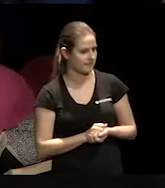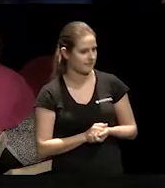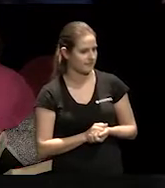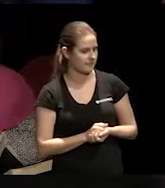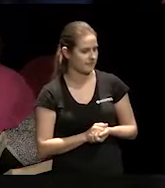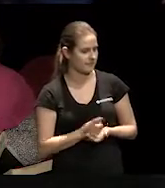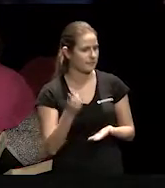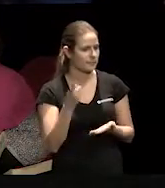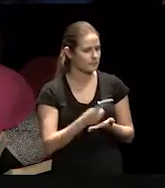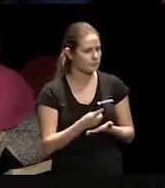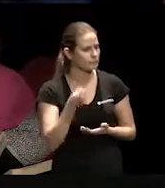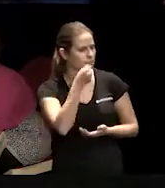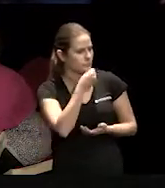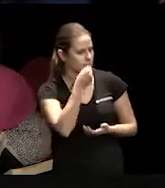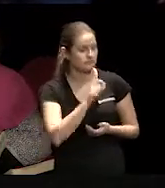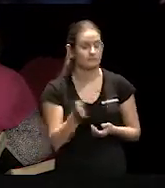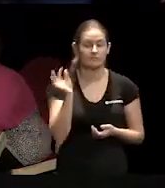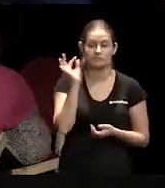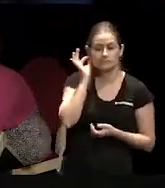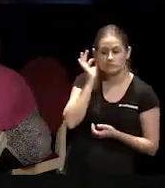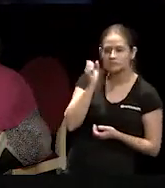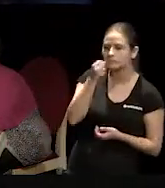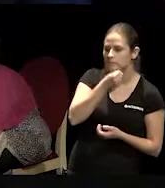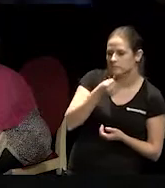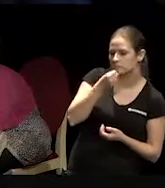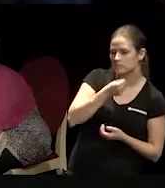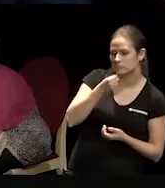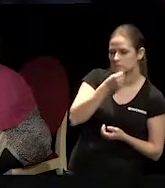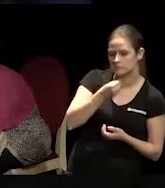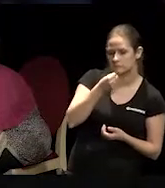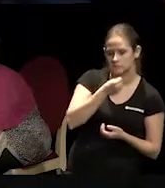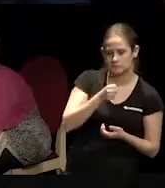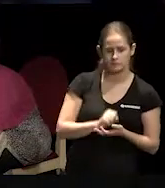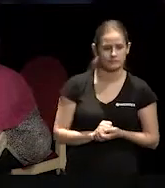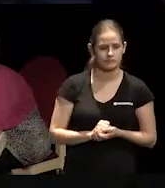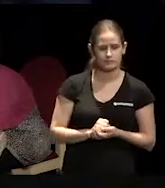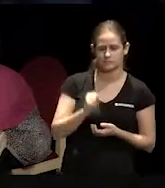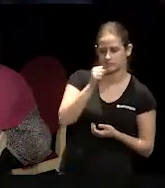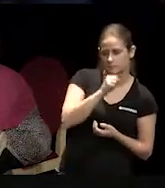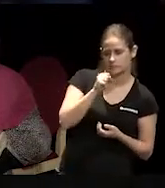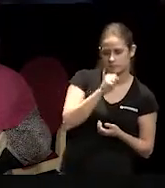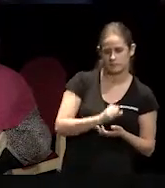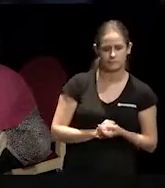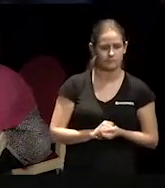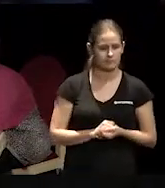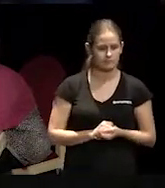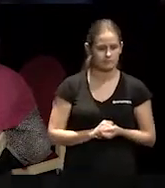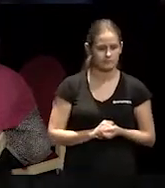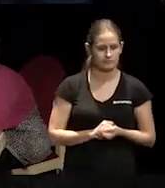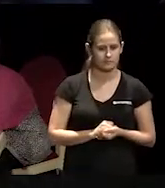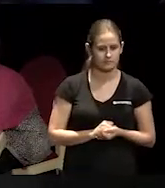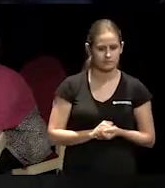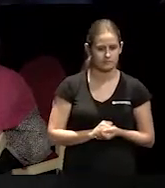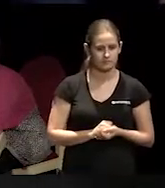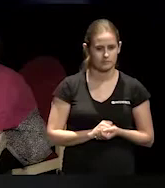Looking so hush, little baby, don't you cry.